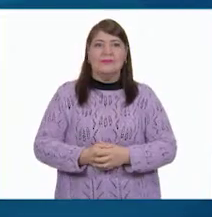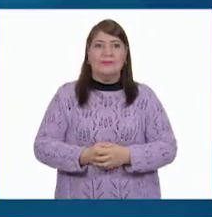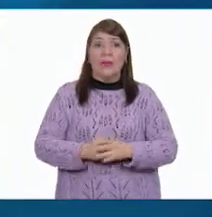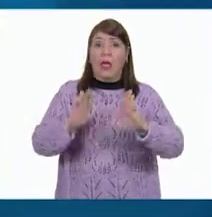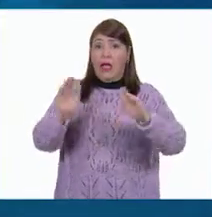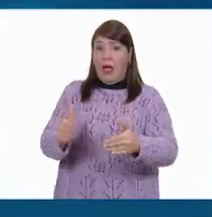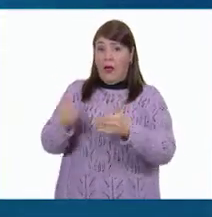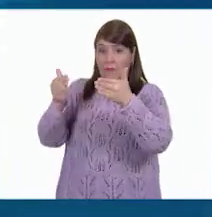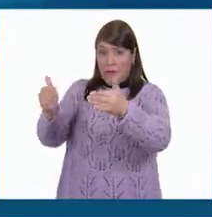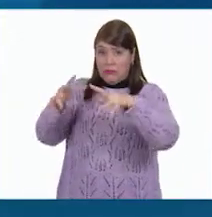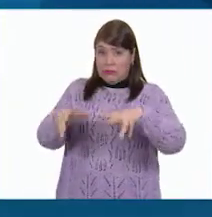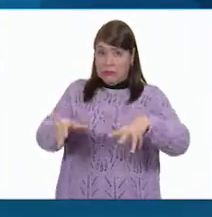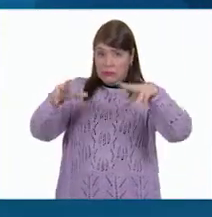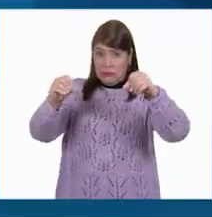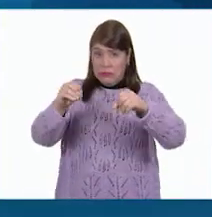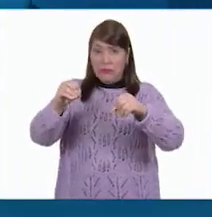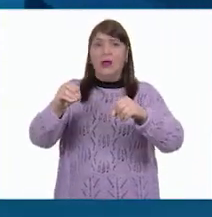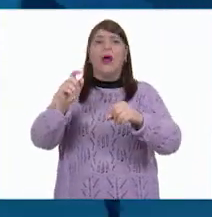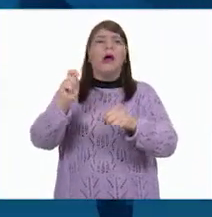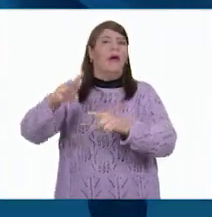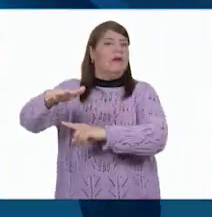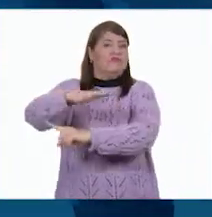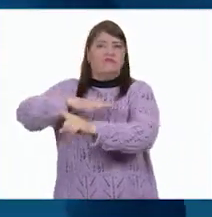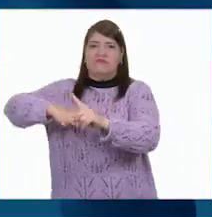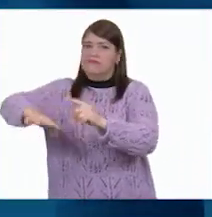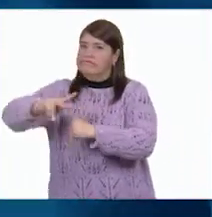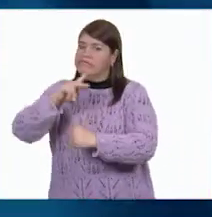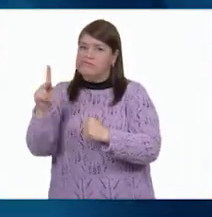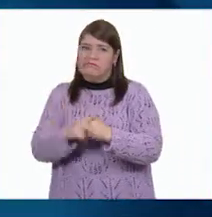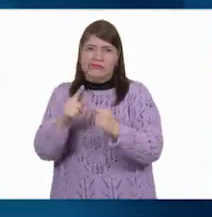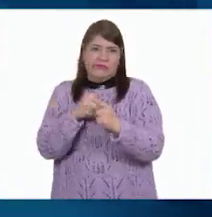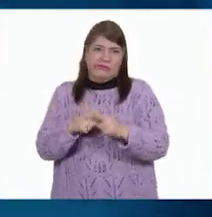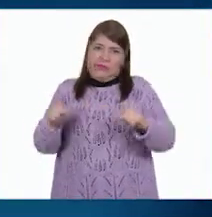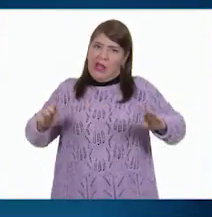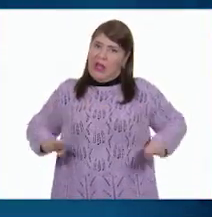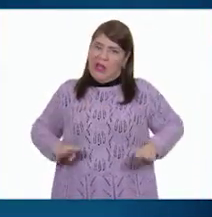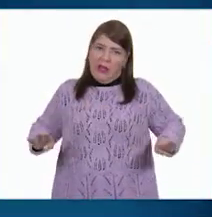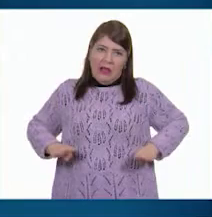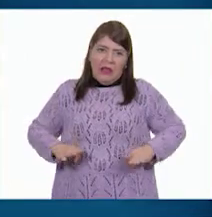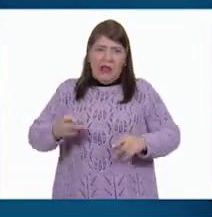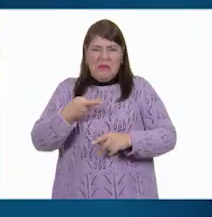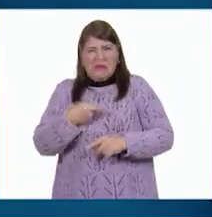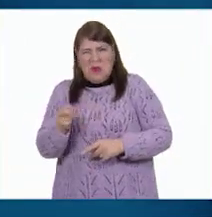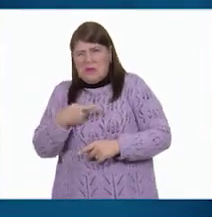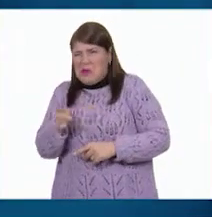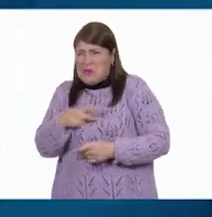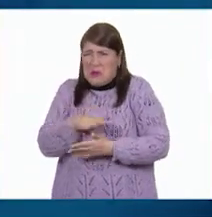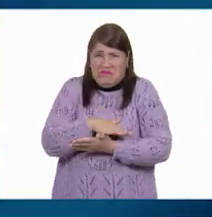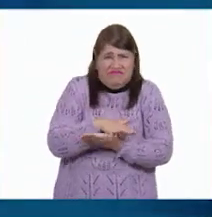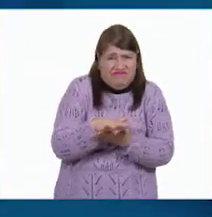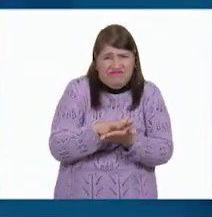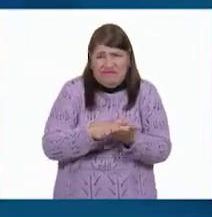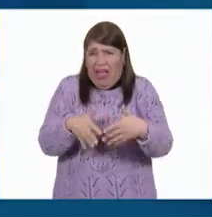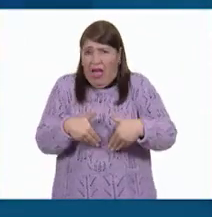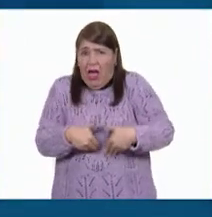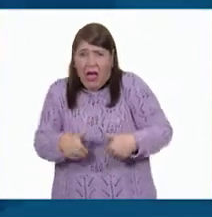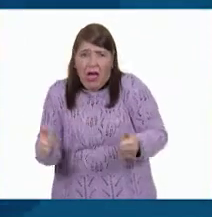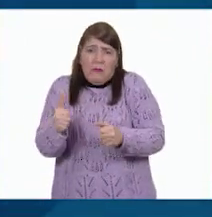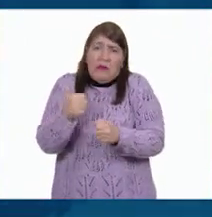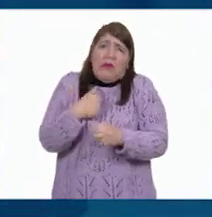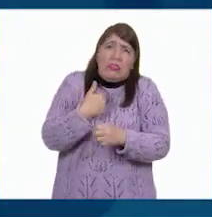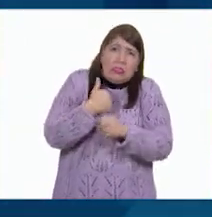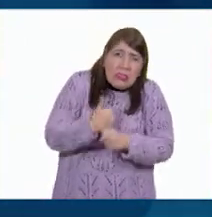Afuera del recinto, sin embargo, la realidad del país era bien distinta. La pobreza, el hambre y la